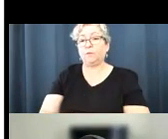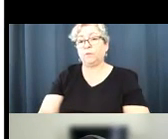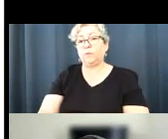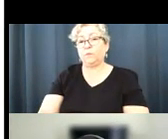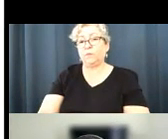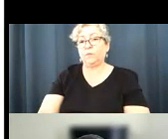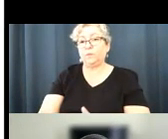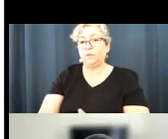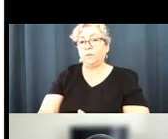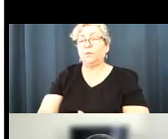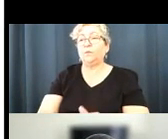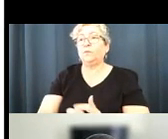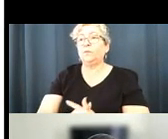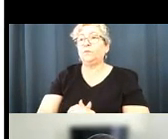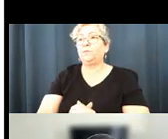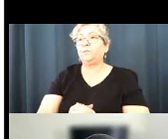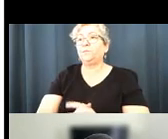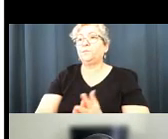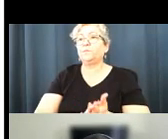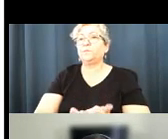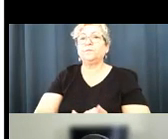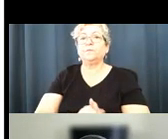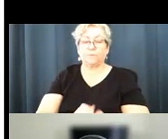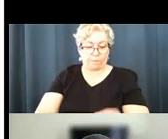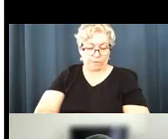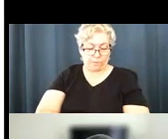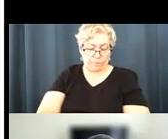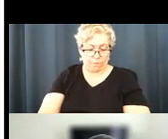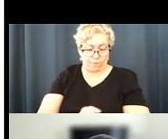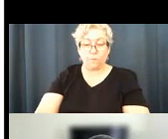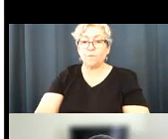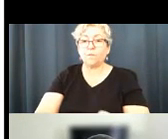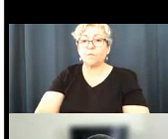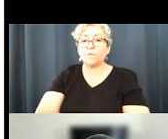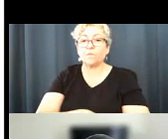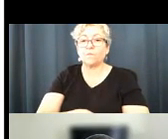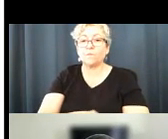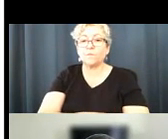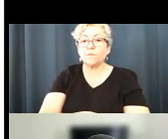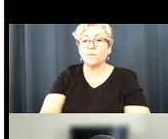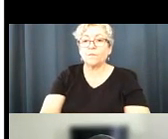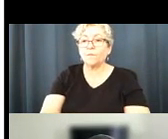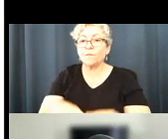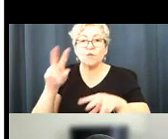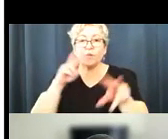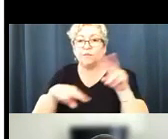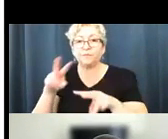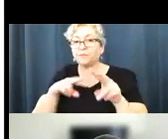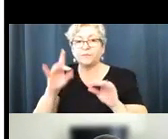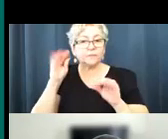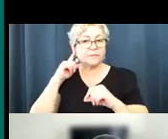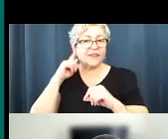herramientas sean igualmente accesibles. Ok, estoy aquí hablando, estoy mirando en mis...